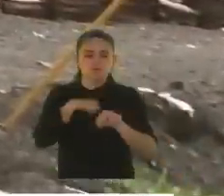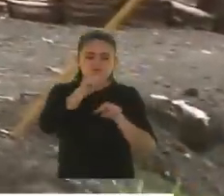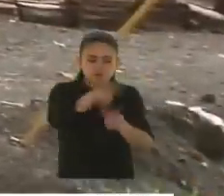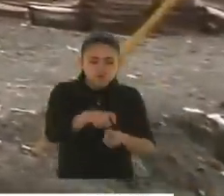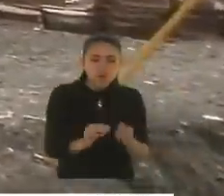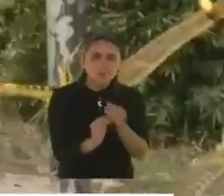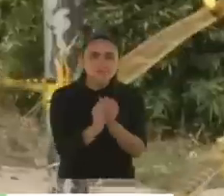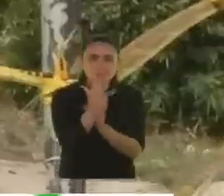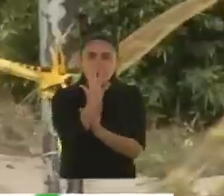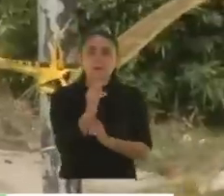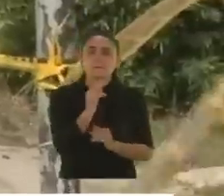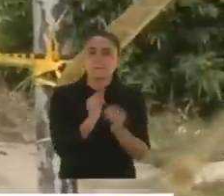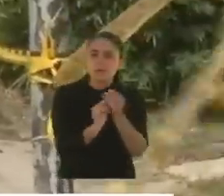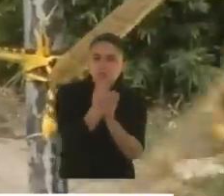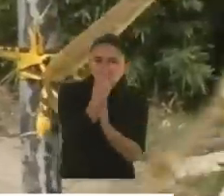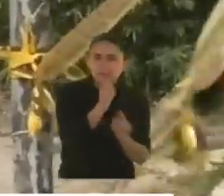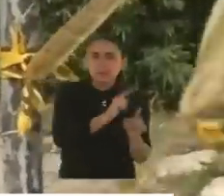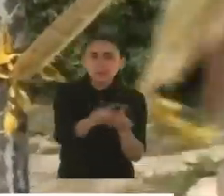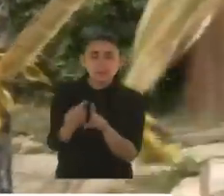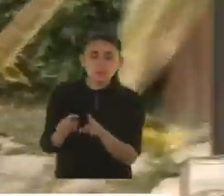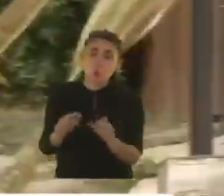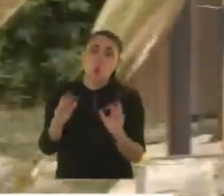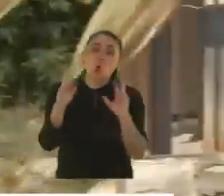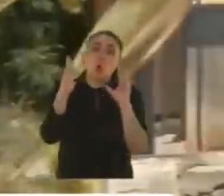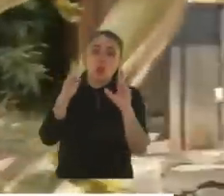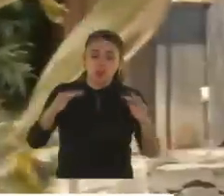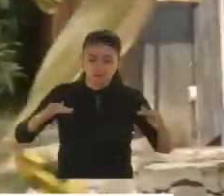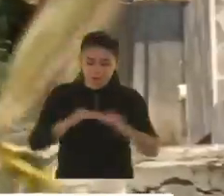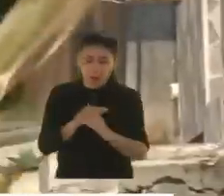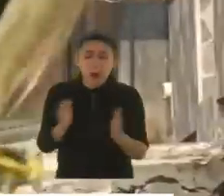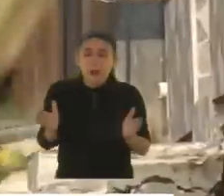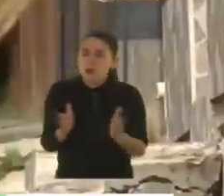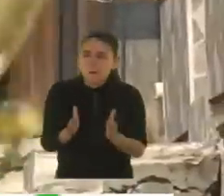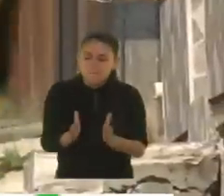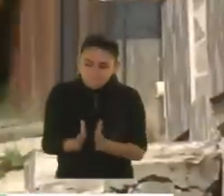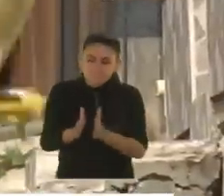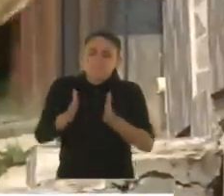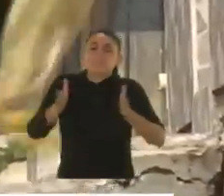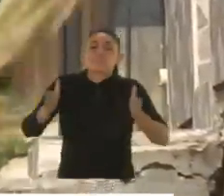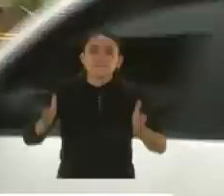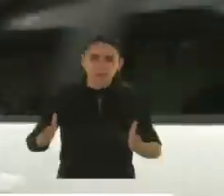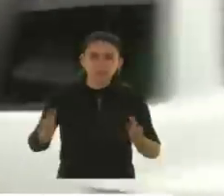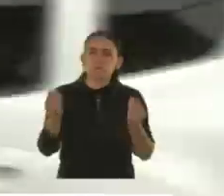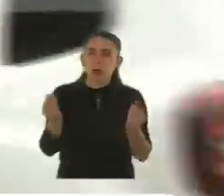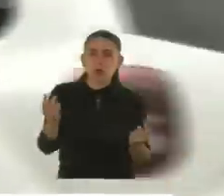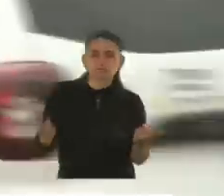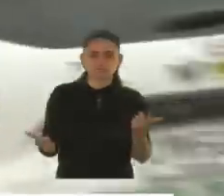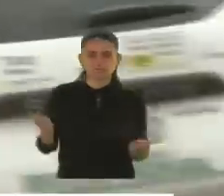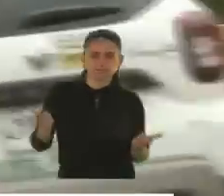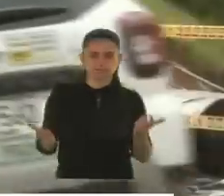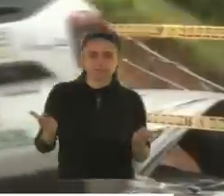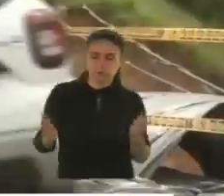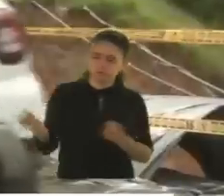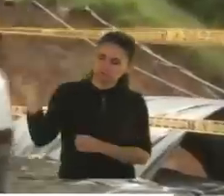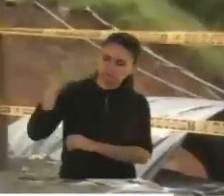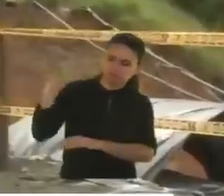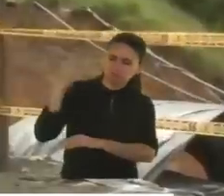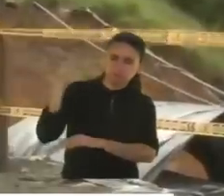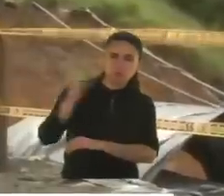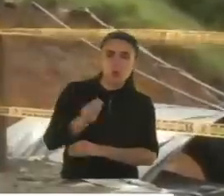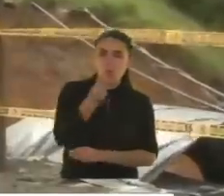zona dicen que ojalá pronto habiliten el paso completo para que los camiones con las cosechas puedan pasar como